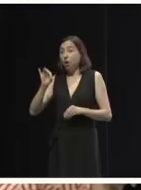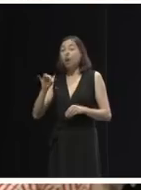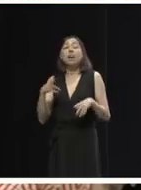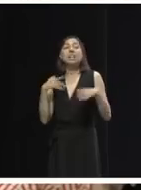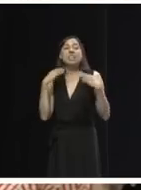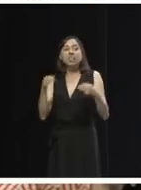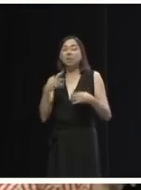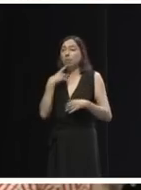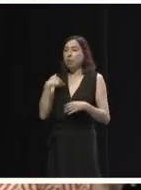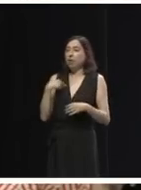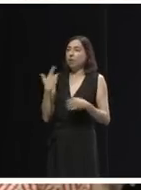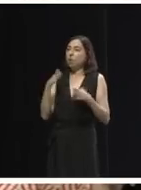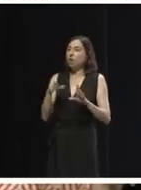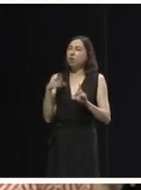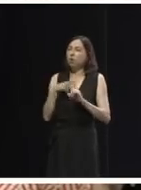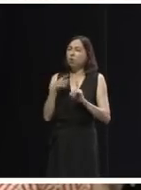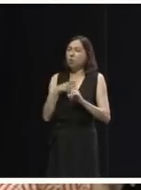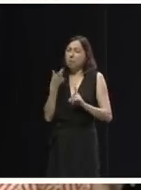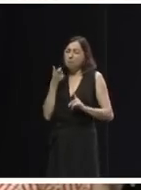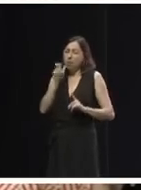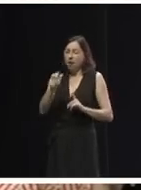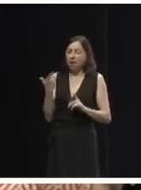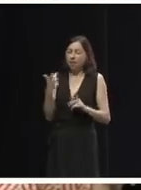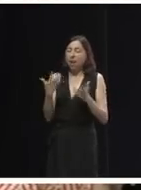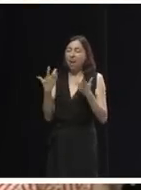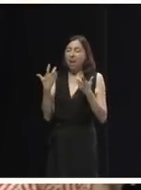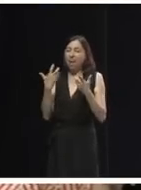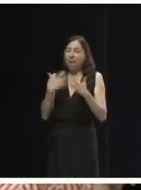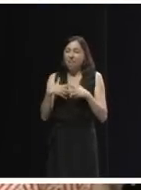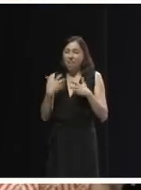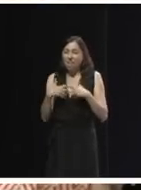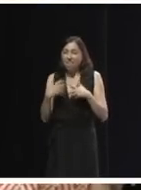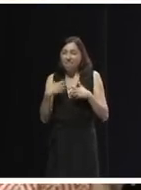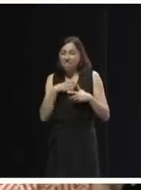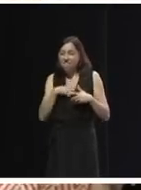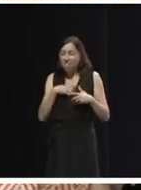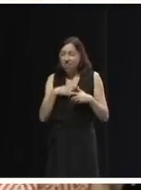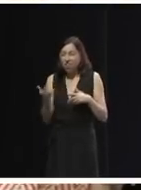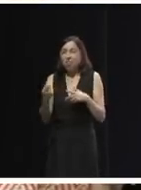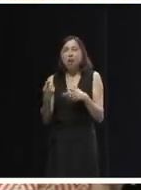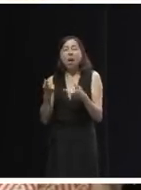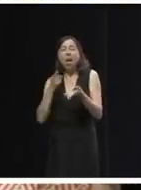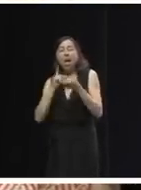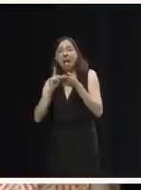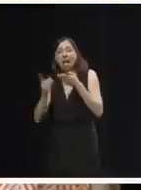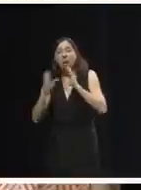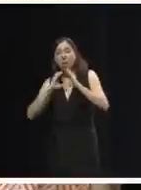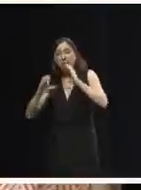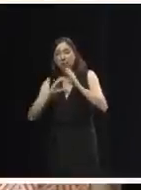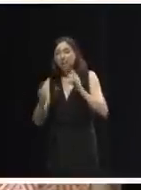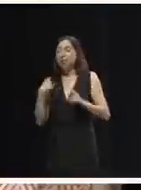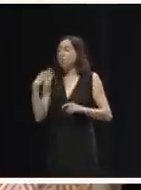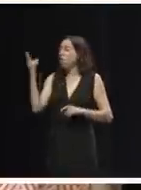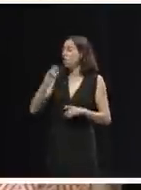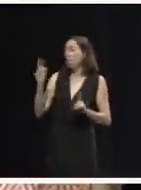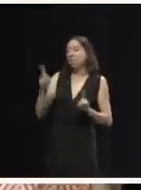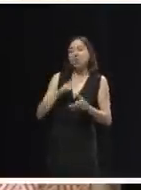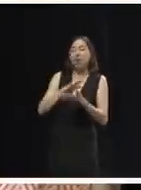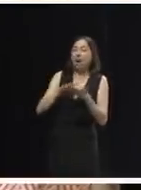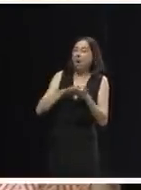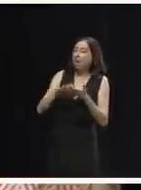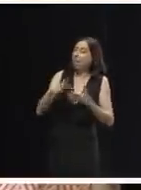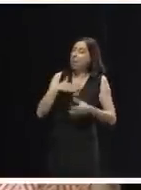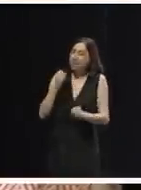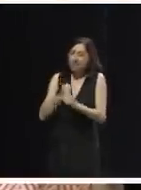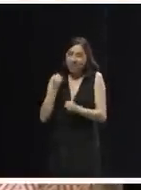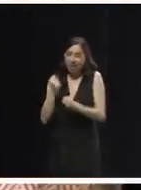palabra, función fática, dice, ya está hablando de su trabajo, no tiene otro discurso. Bueno, no he venido a hablar de mi trabajo ni de mi libro, he venido a hablar de